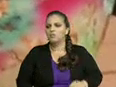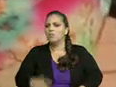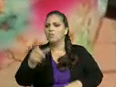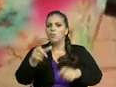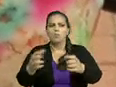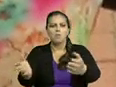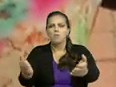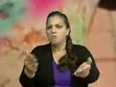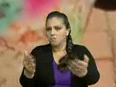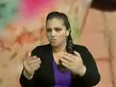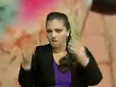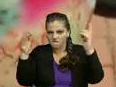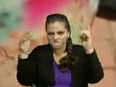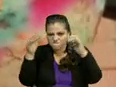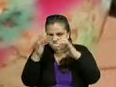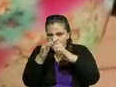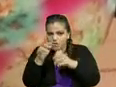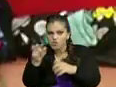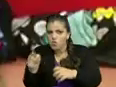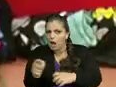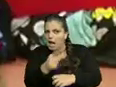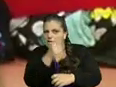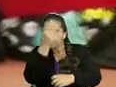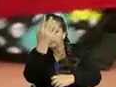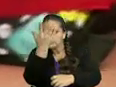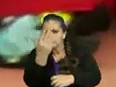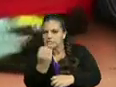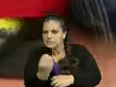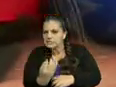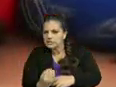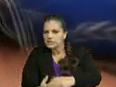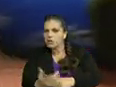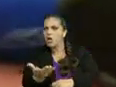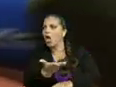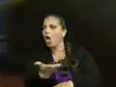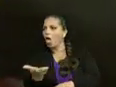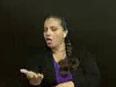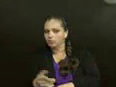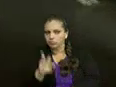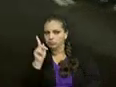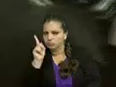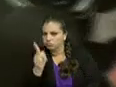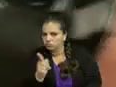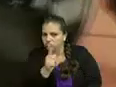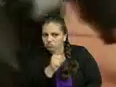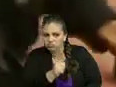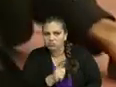se investiga si hubo o no complicidad por parte de los padres de los otros